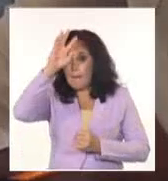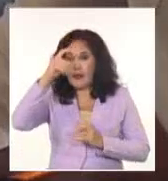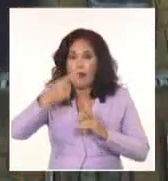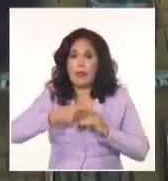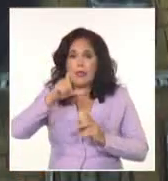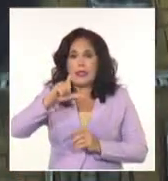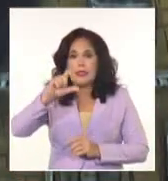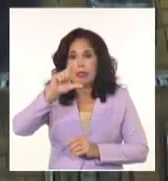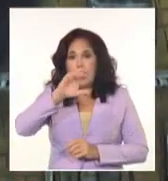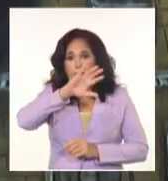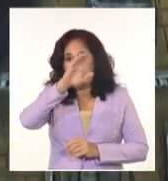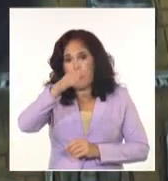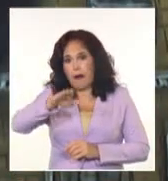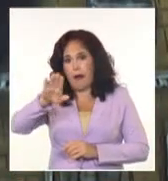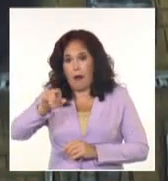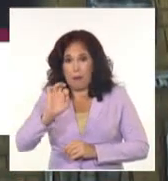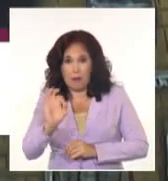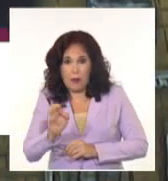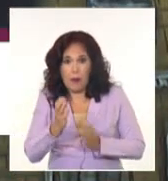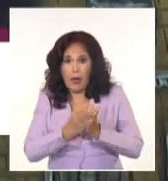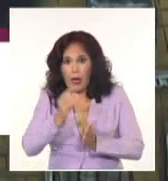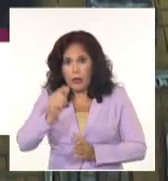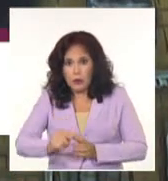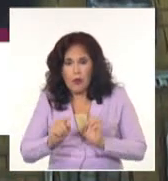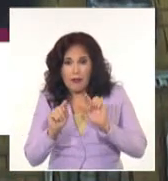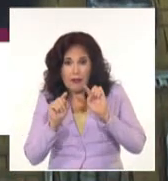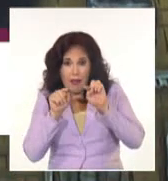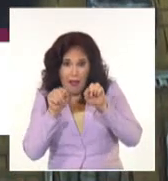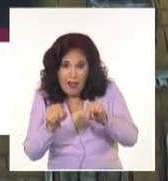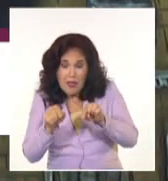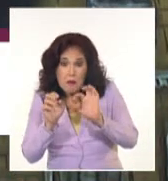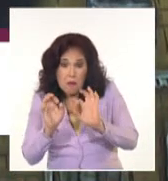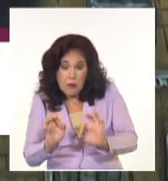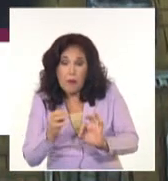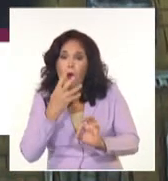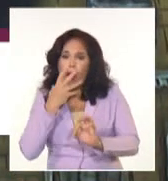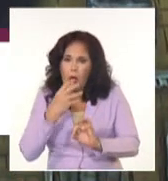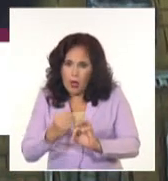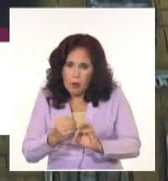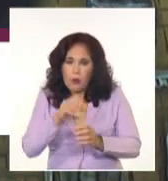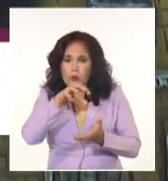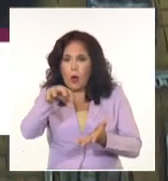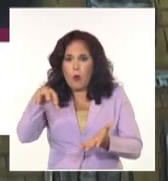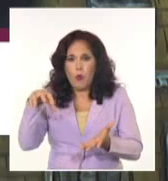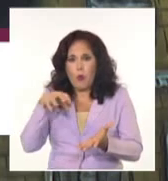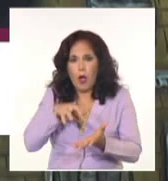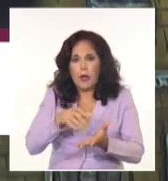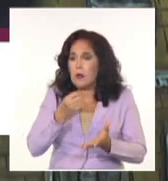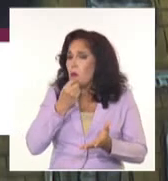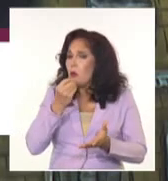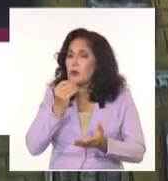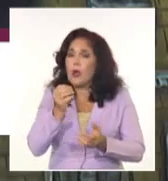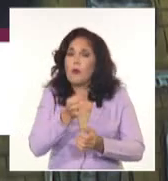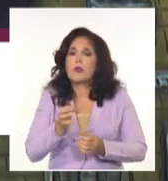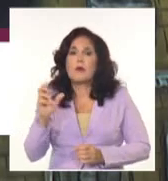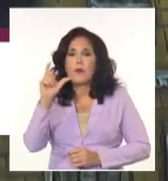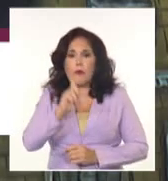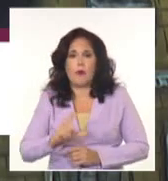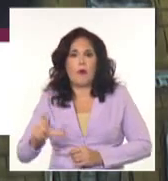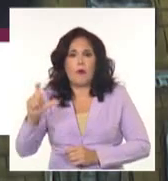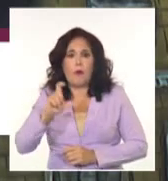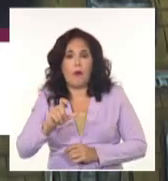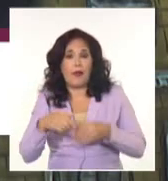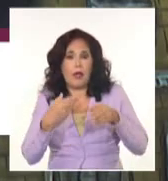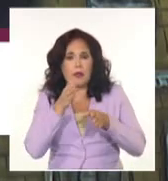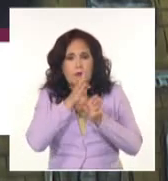Cubita. Y los estudiantes se encuentran ubicados en el municipio de Camagüey, en toda la